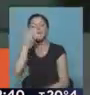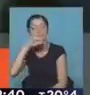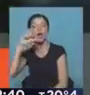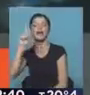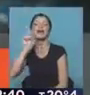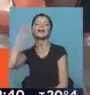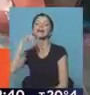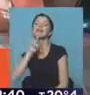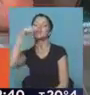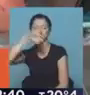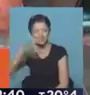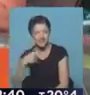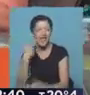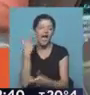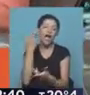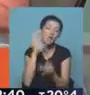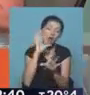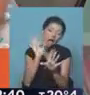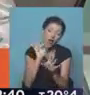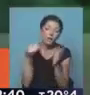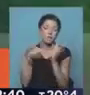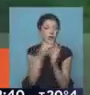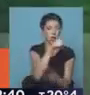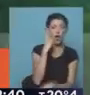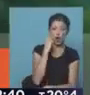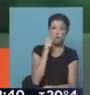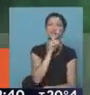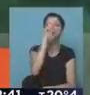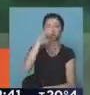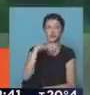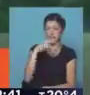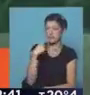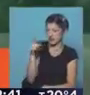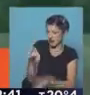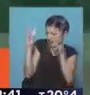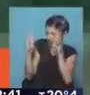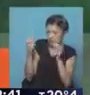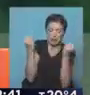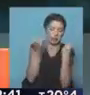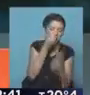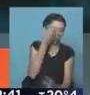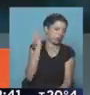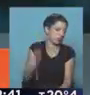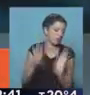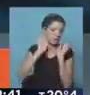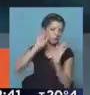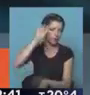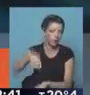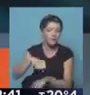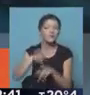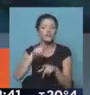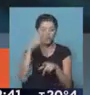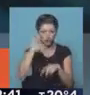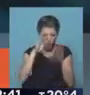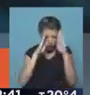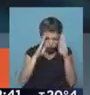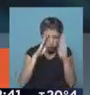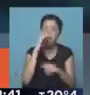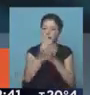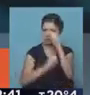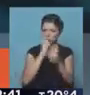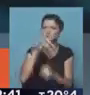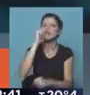dicho directamente que el tema del cambio climático es basura. Y no solo que se va a comprometer más con la industria del carbono, sino que esto es